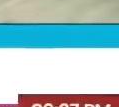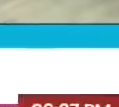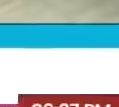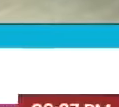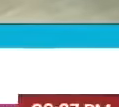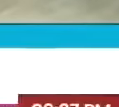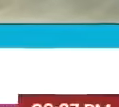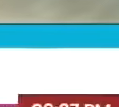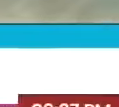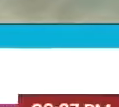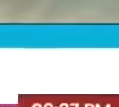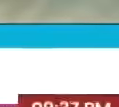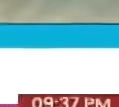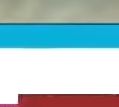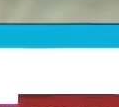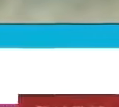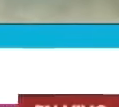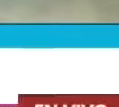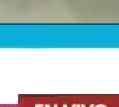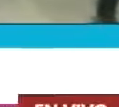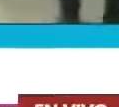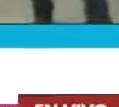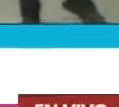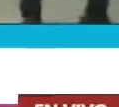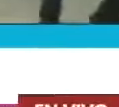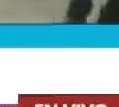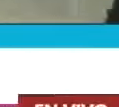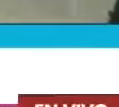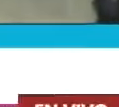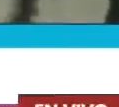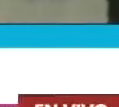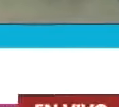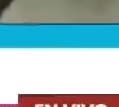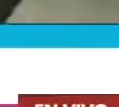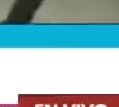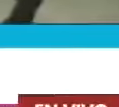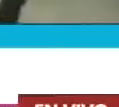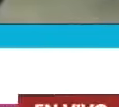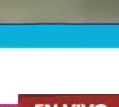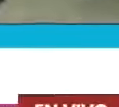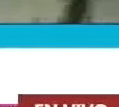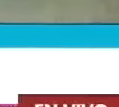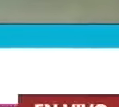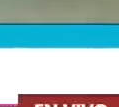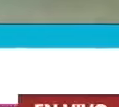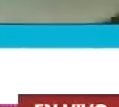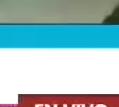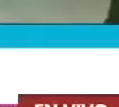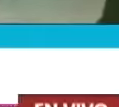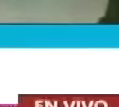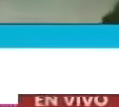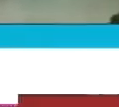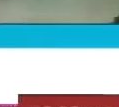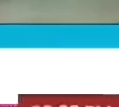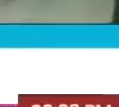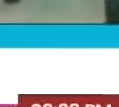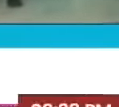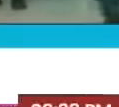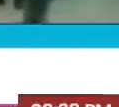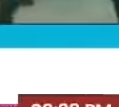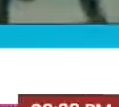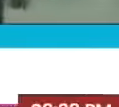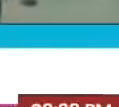dorada del continente. De corazón estás presente, solo lo digo y